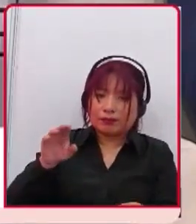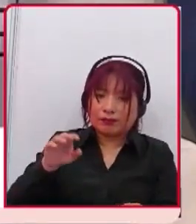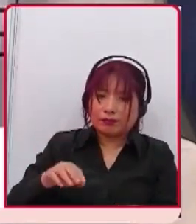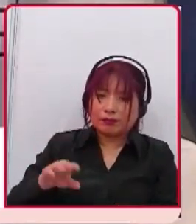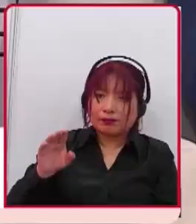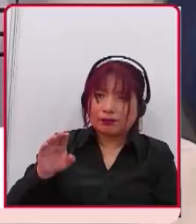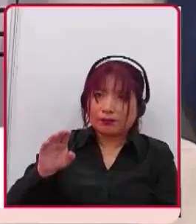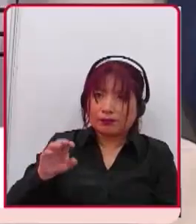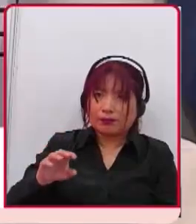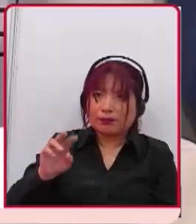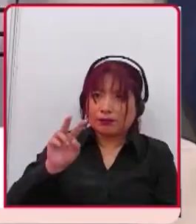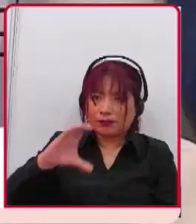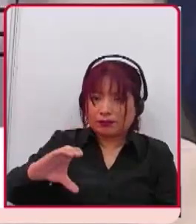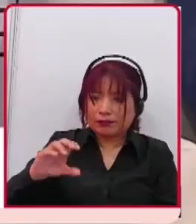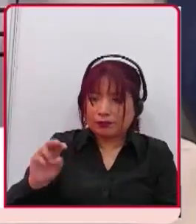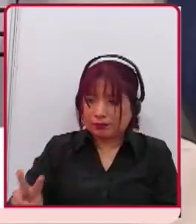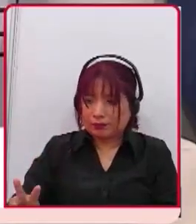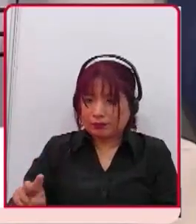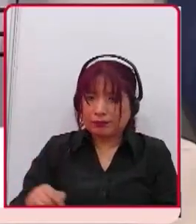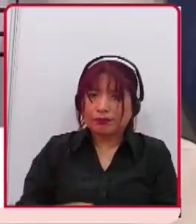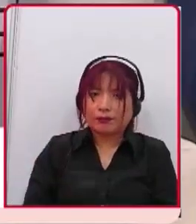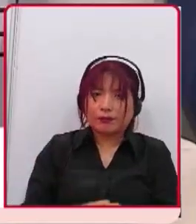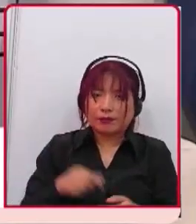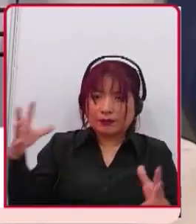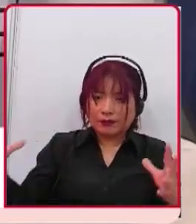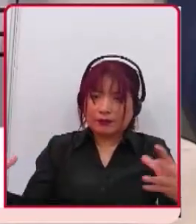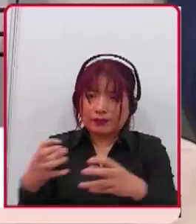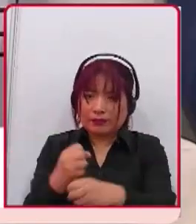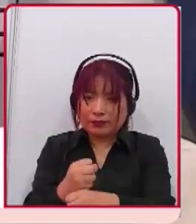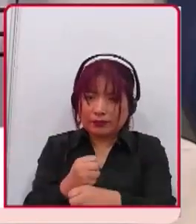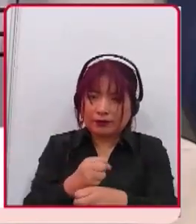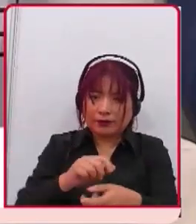con la pulpa modifican la carga superficial.